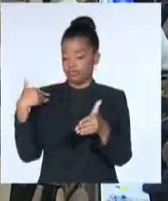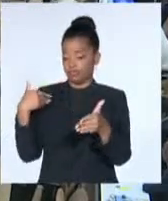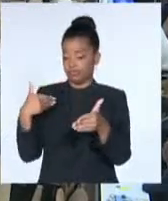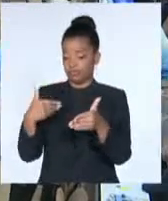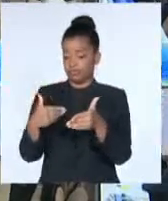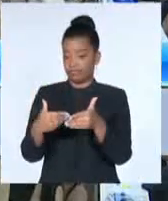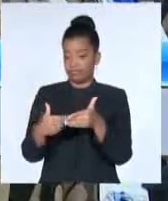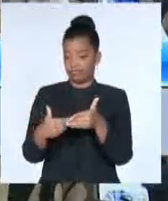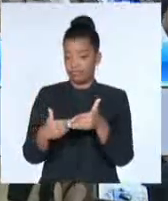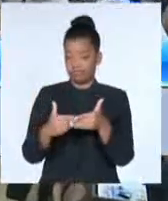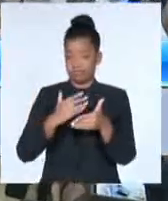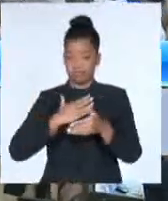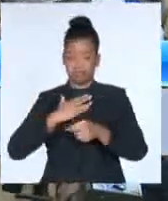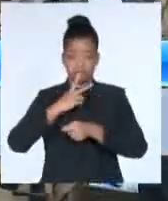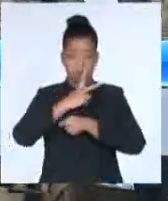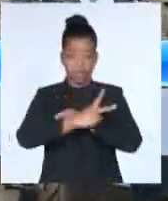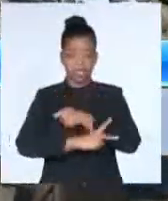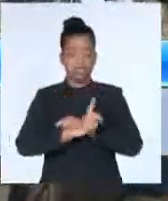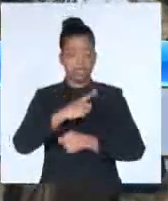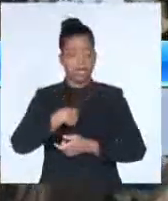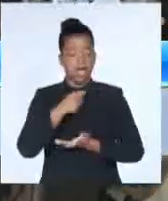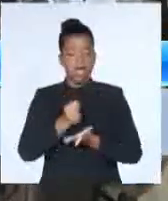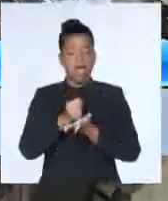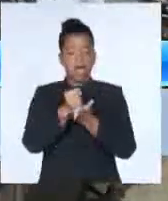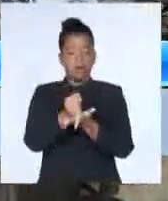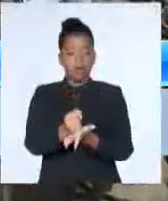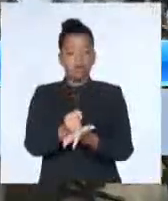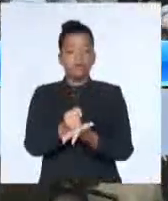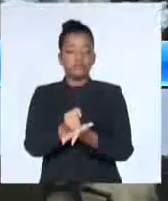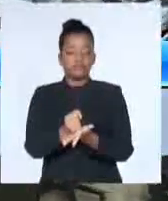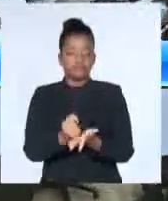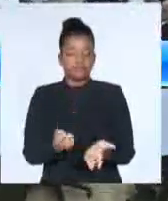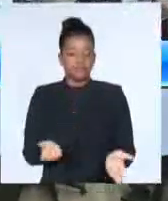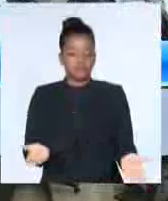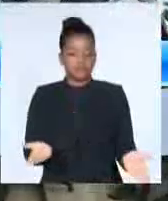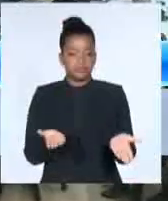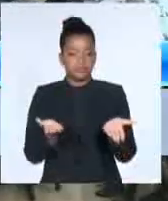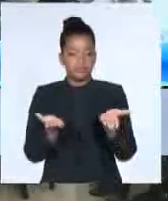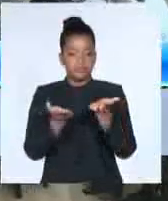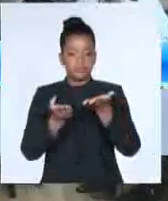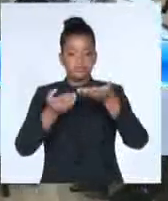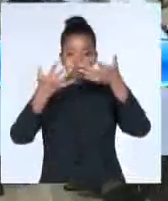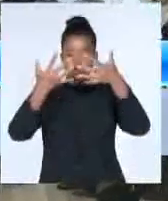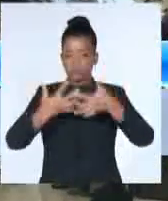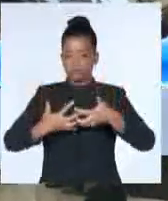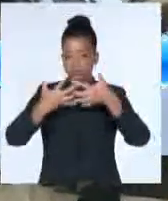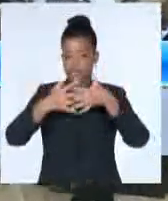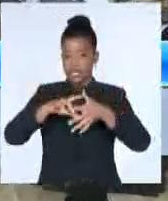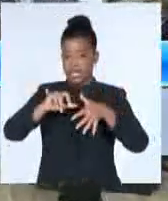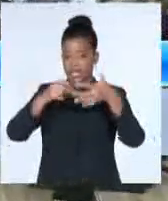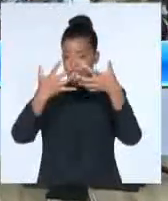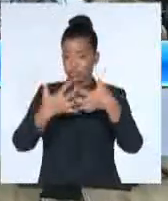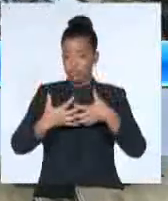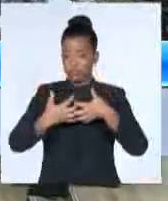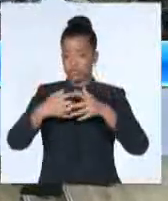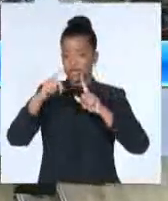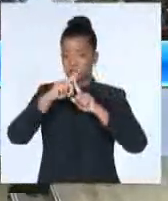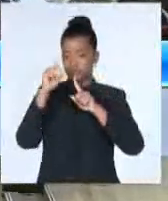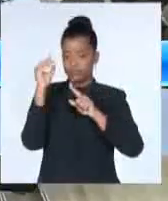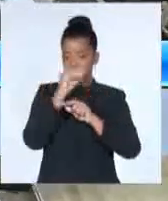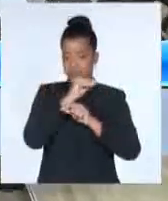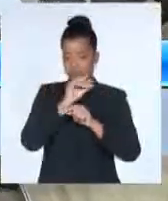nosotros en Irán hemos apoyado el crecimiento de las industrias de alta tecnología de manera activa, así como en la creación